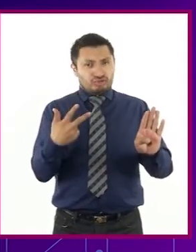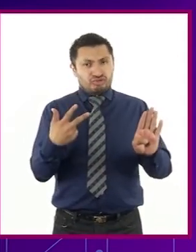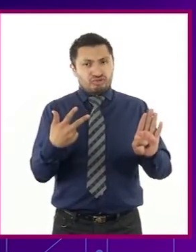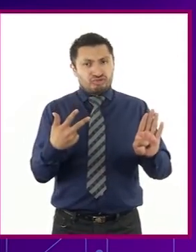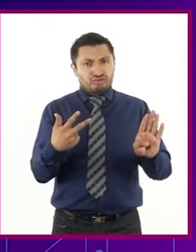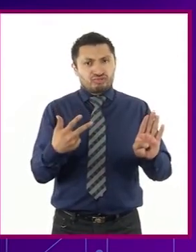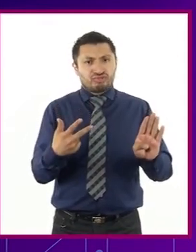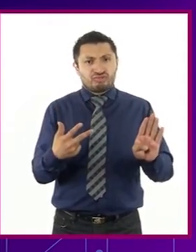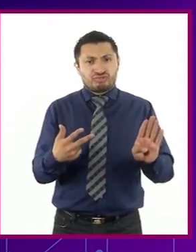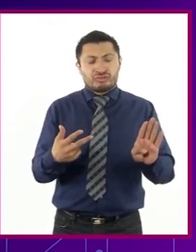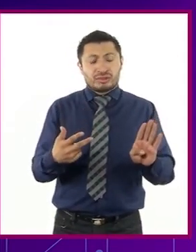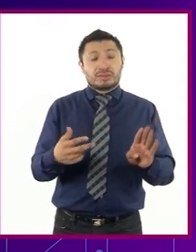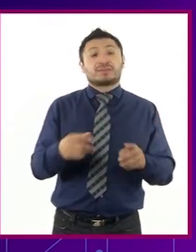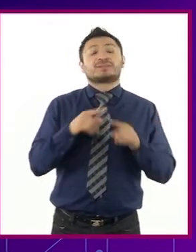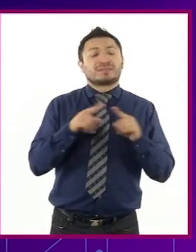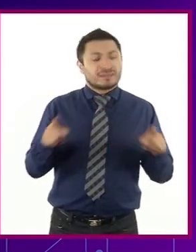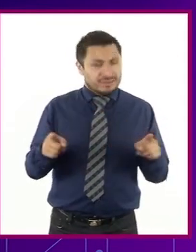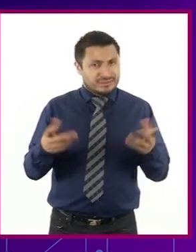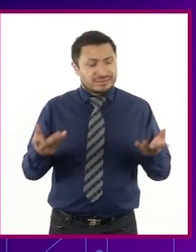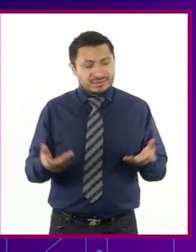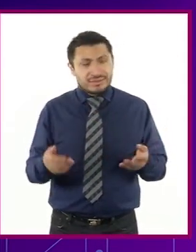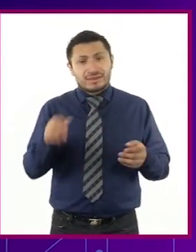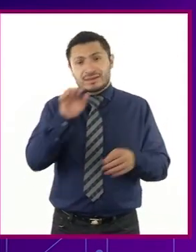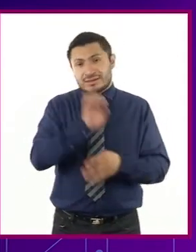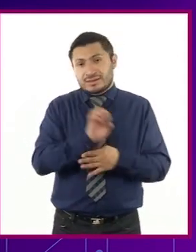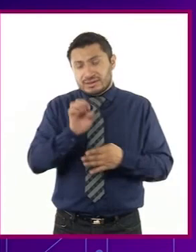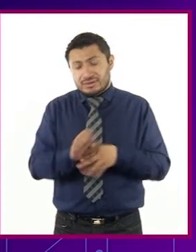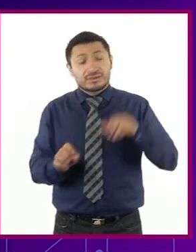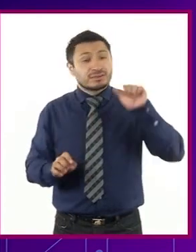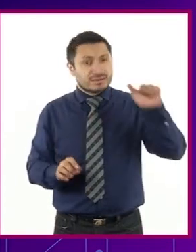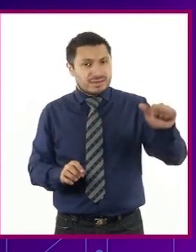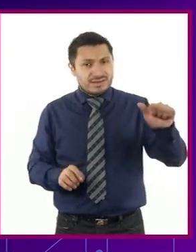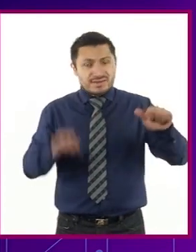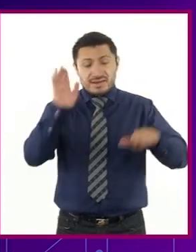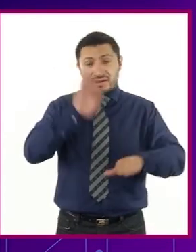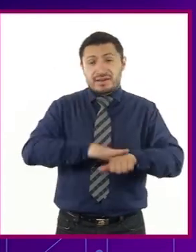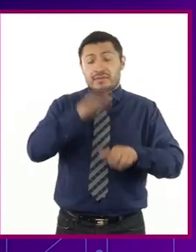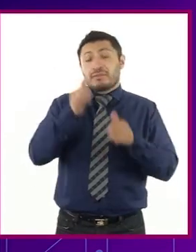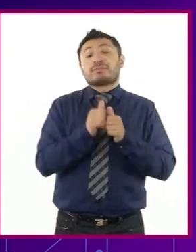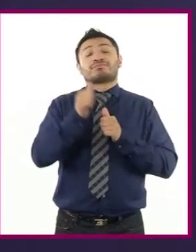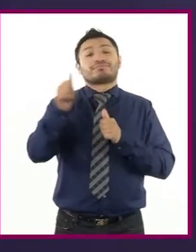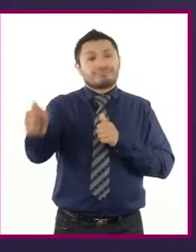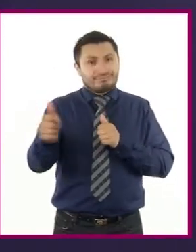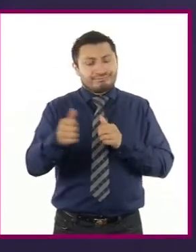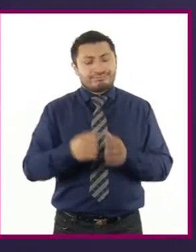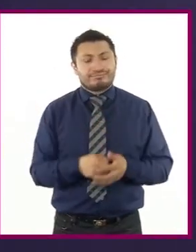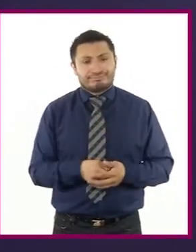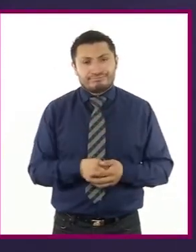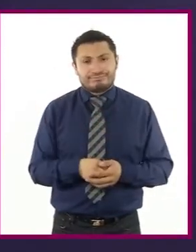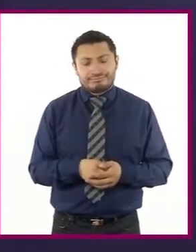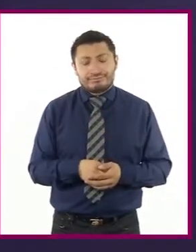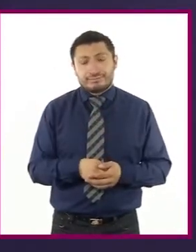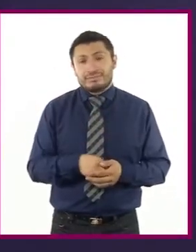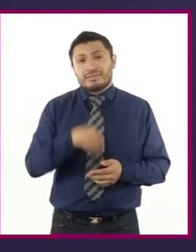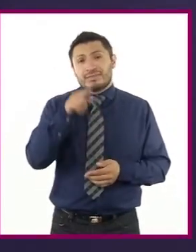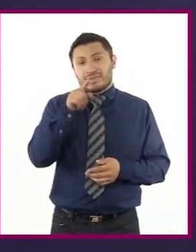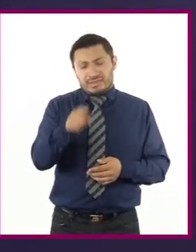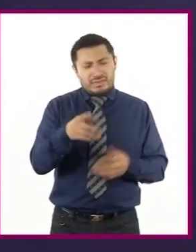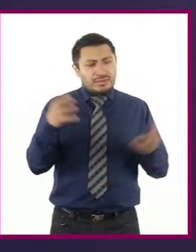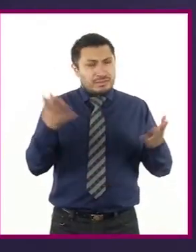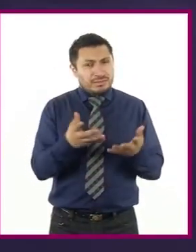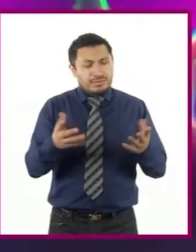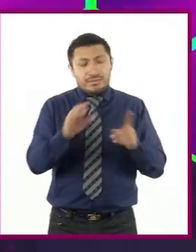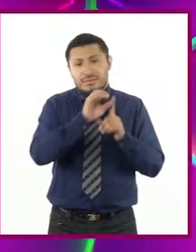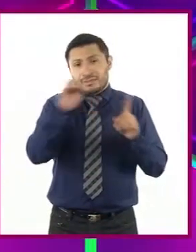2.8. En otras palabras, el conjunto de datos A tiene mayor dispersión. Al procedimiento que acaban de